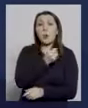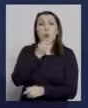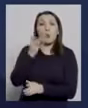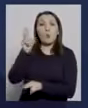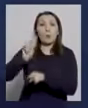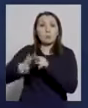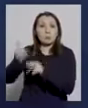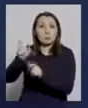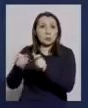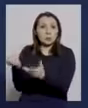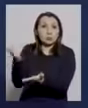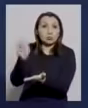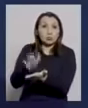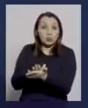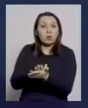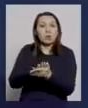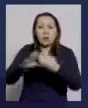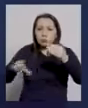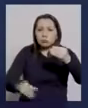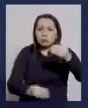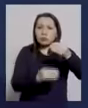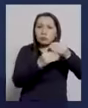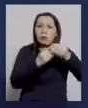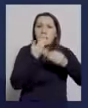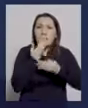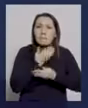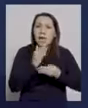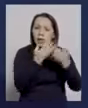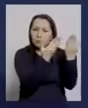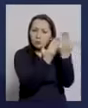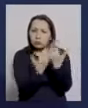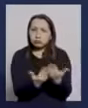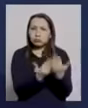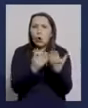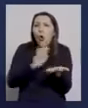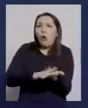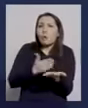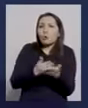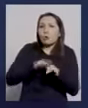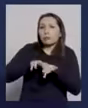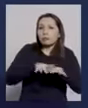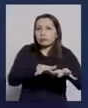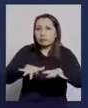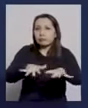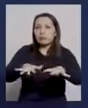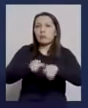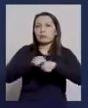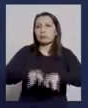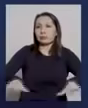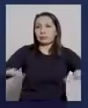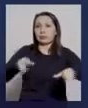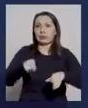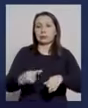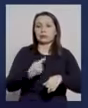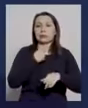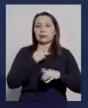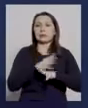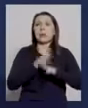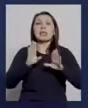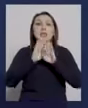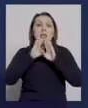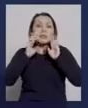fallecidos, que redunden en una mejor medición de la dinámica y del impacto de este brote. Lograr una